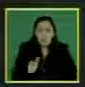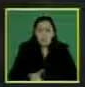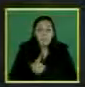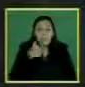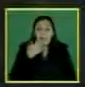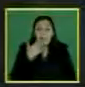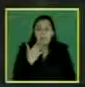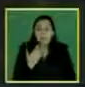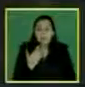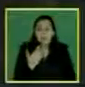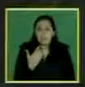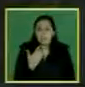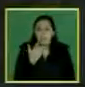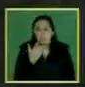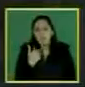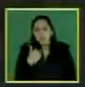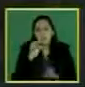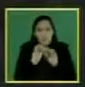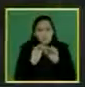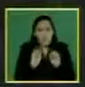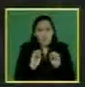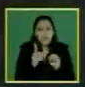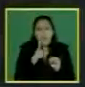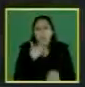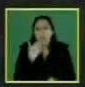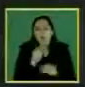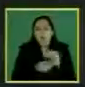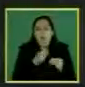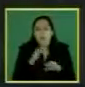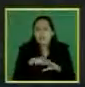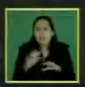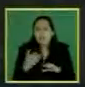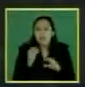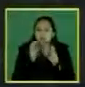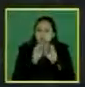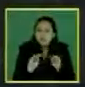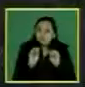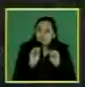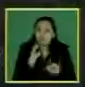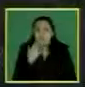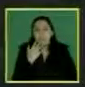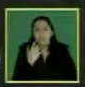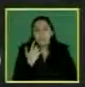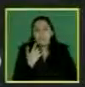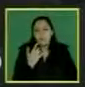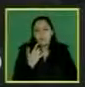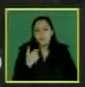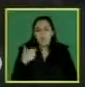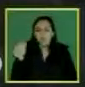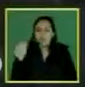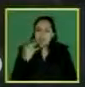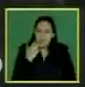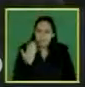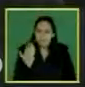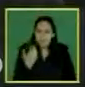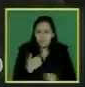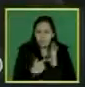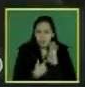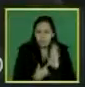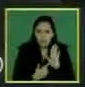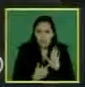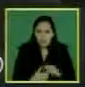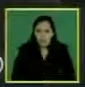solo se va a instruir es preferible no hacerlo. Porque él dice, instruir, por ejemplo, usted puede instruir, yo señalaba ahorita un ejemplo. El que